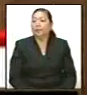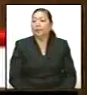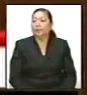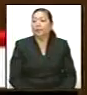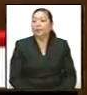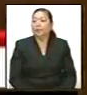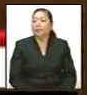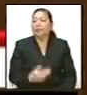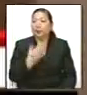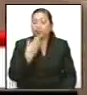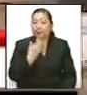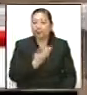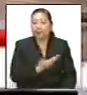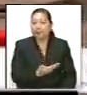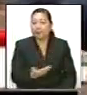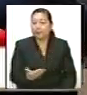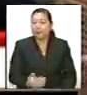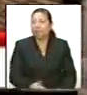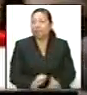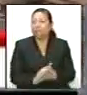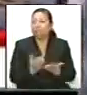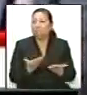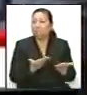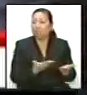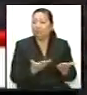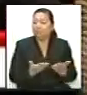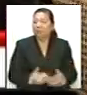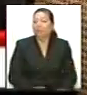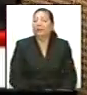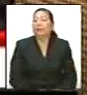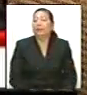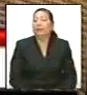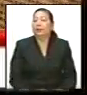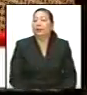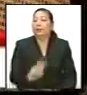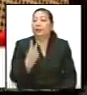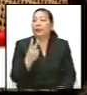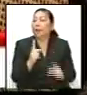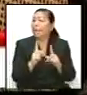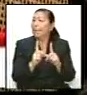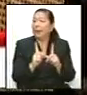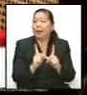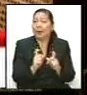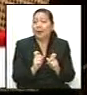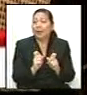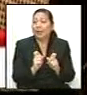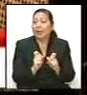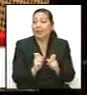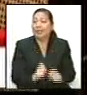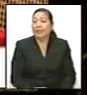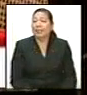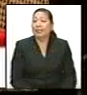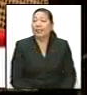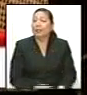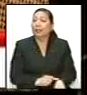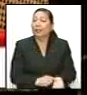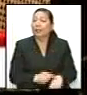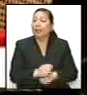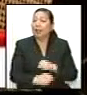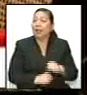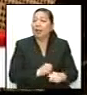presidente. Gracias, colega Castro. Saludar a los invitados. Solamente dos preguntas puntuales. Durante el